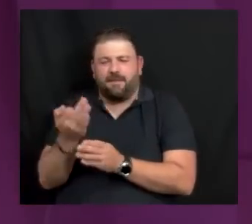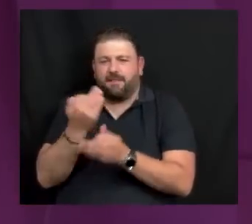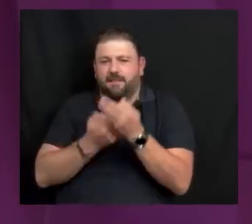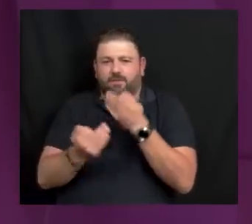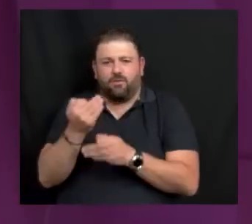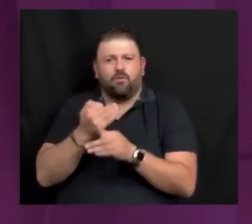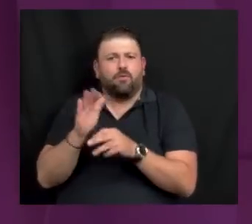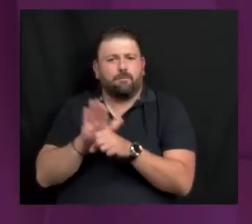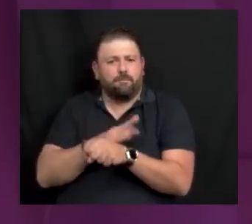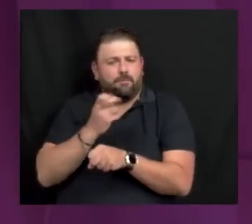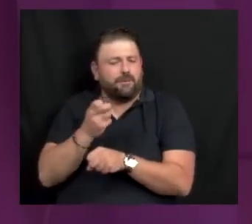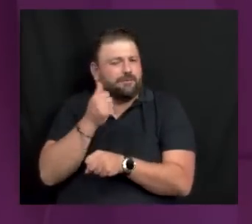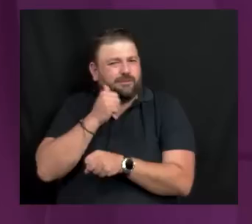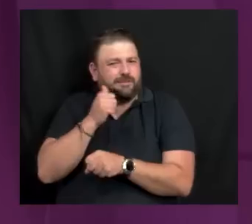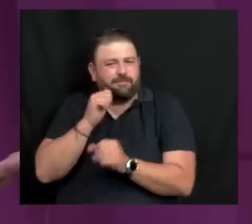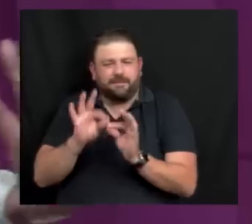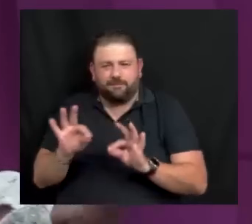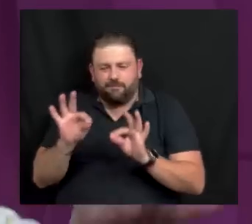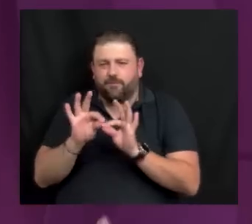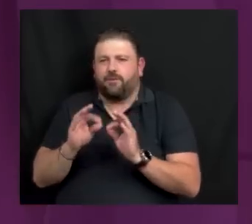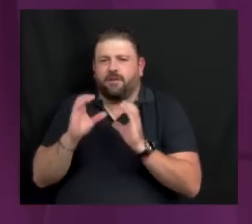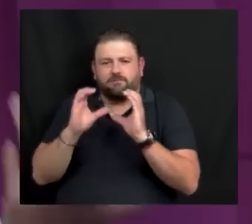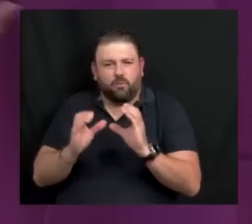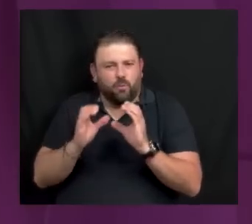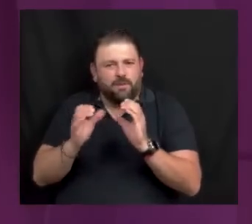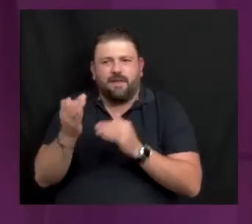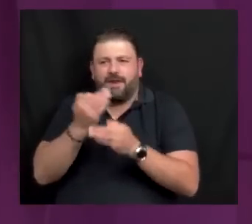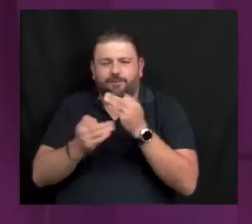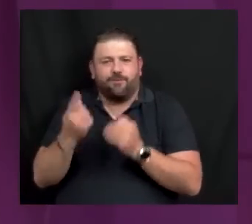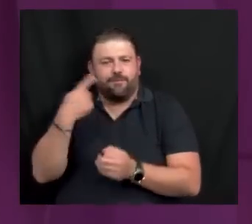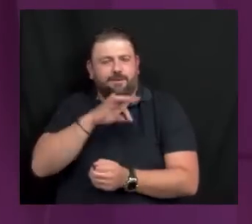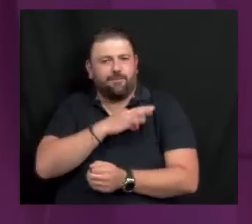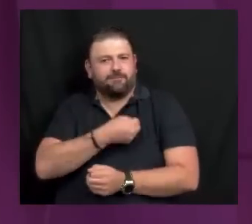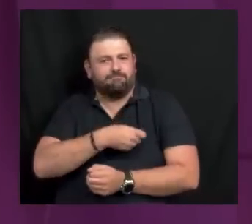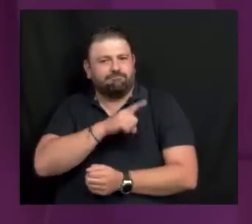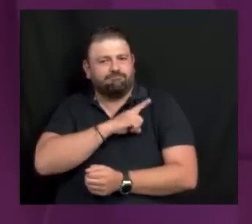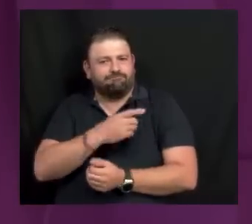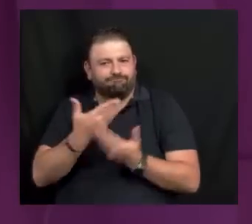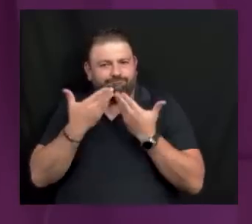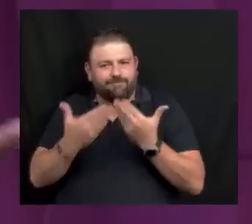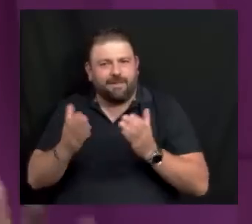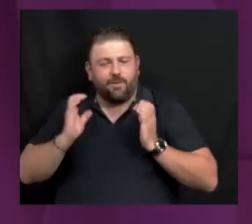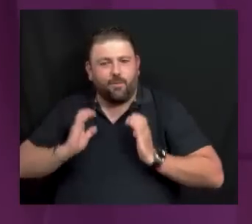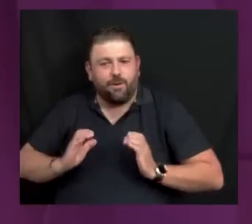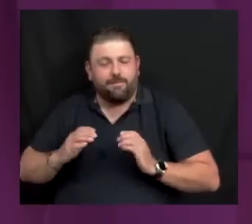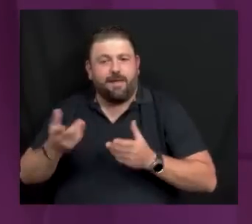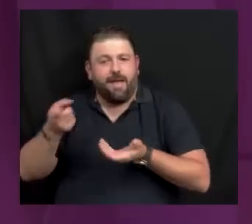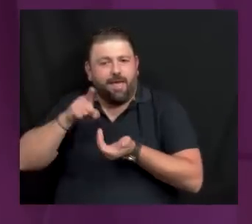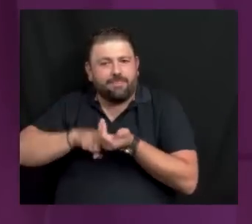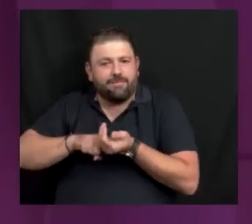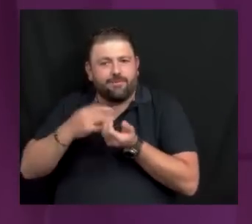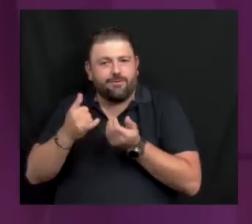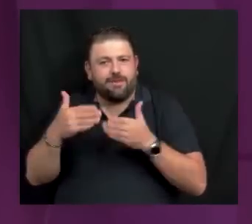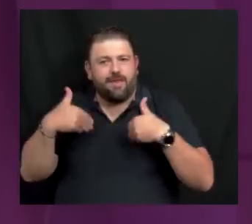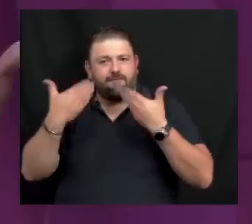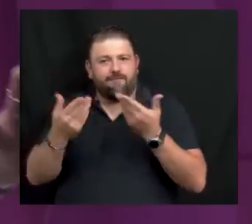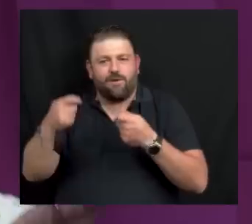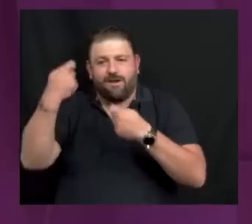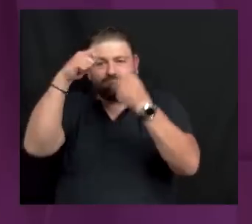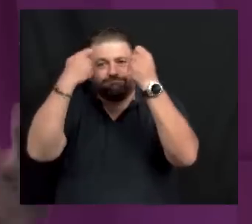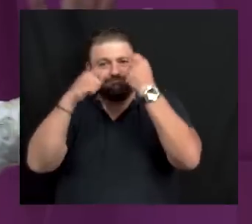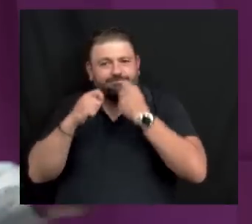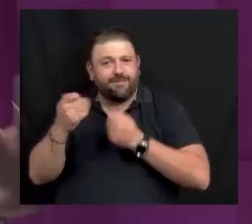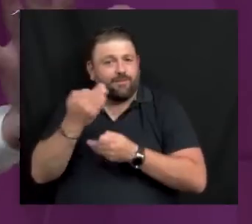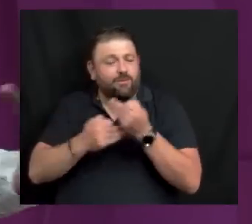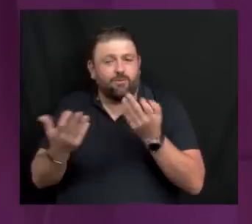todo desde el cuidado. Desde saberte bien en tu salud, en tu cuerpo, por dentro y por fuera, con nuestros increíbles productos